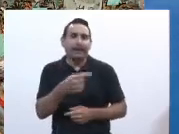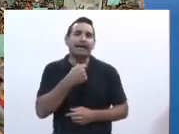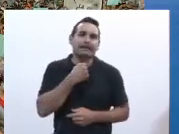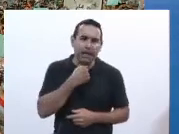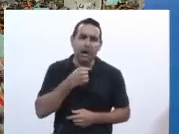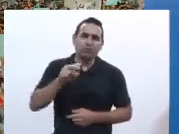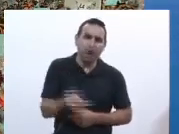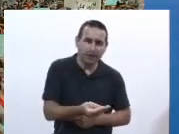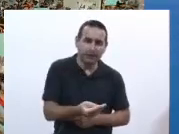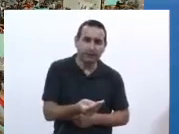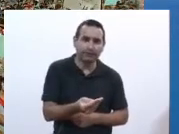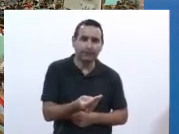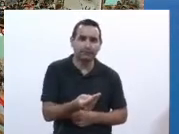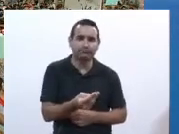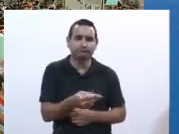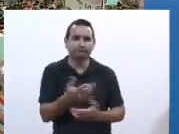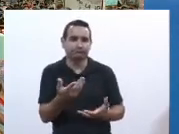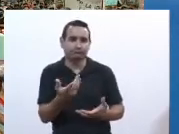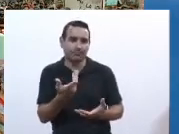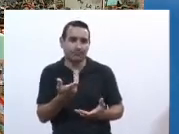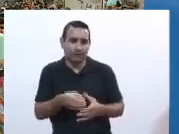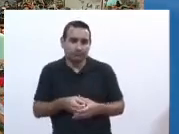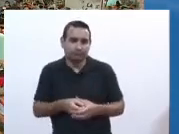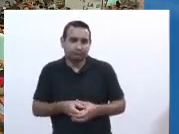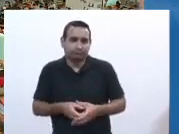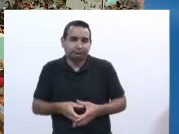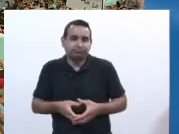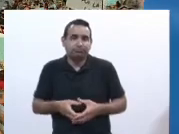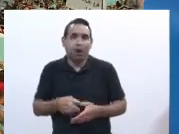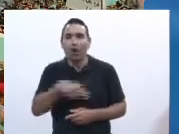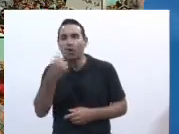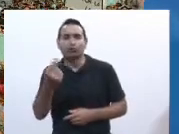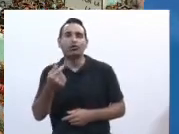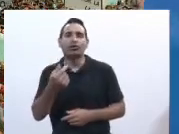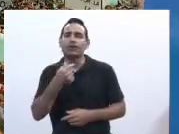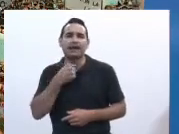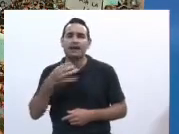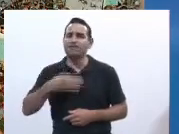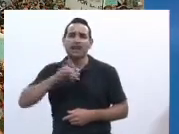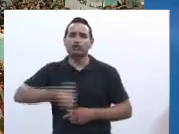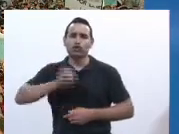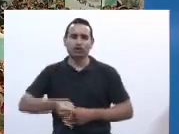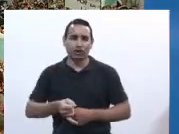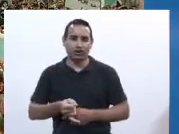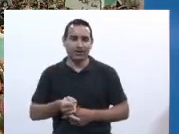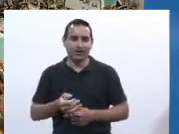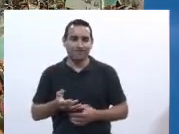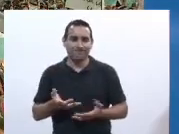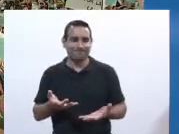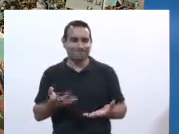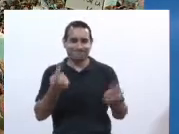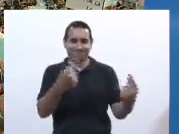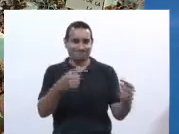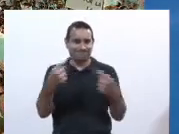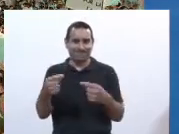la muerte de posibles eminencias y los que quieren la vida a cualquier costo. No es